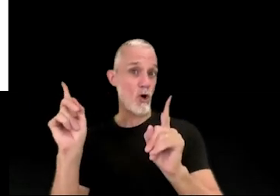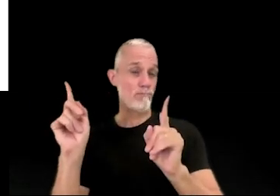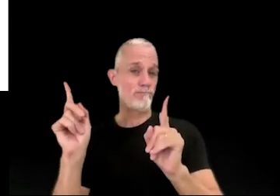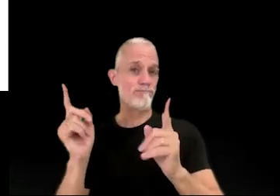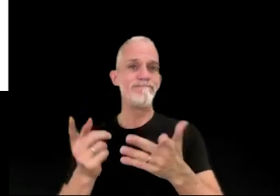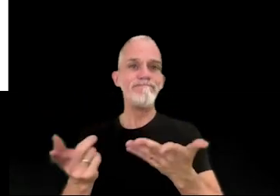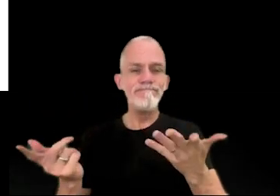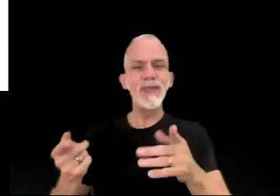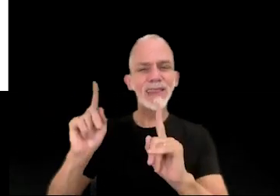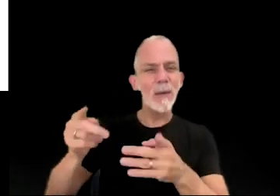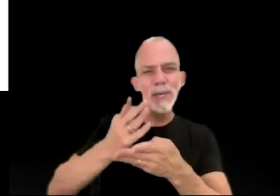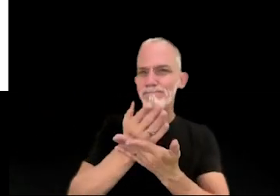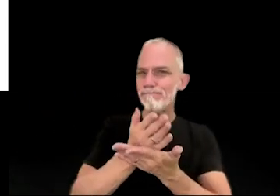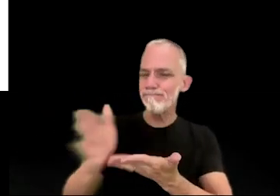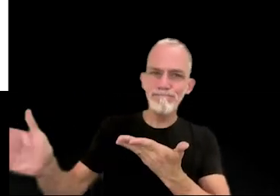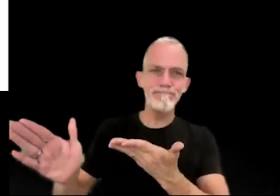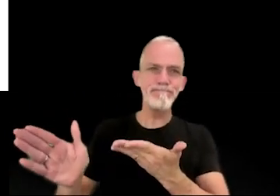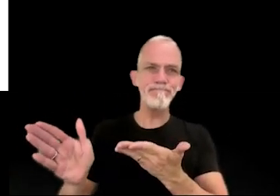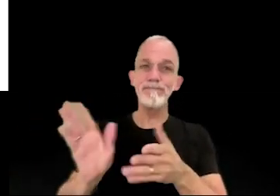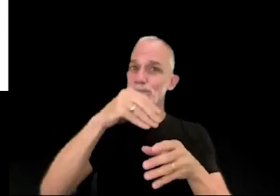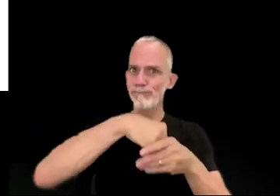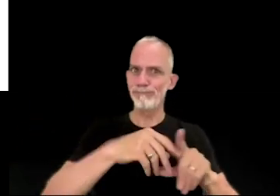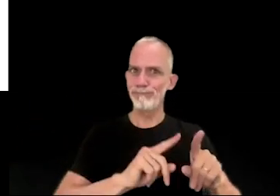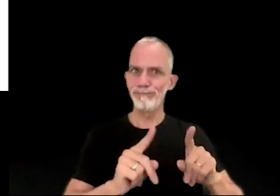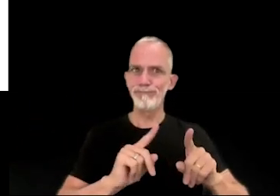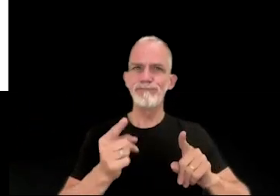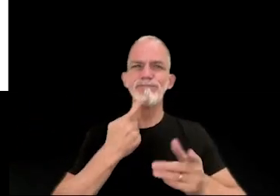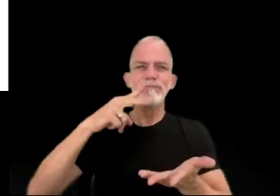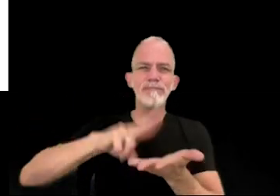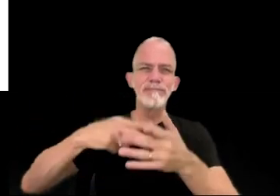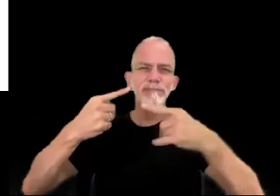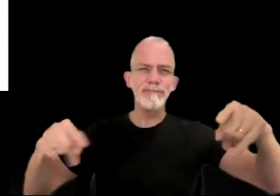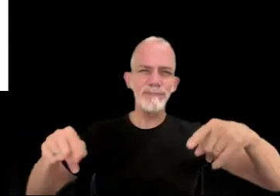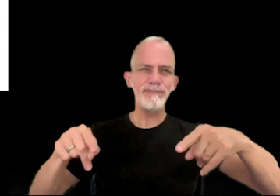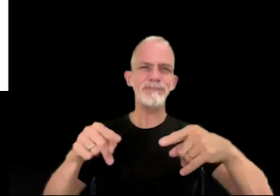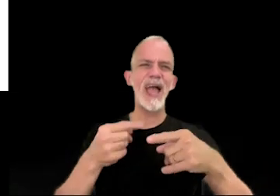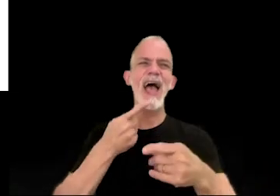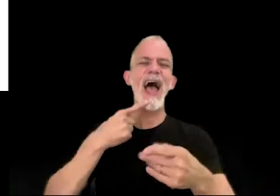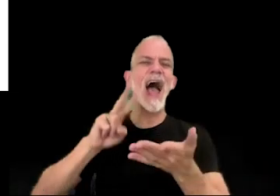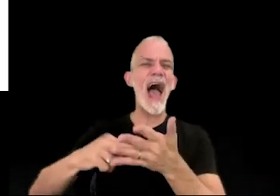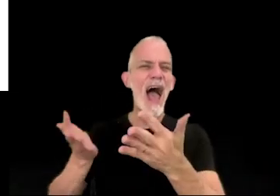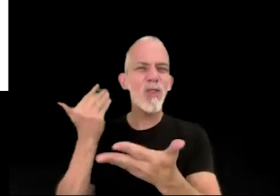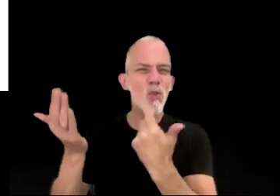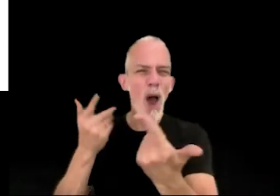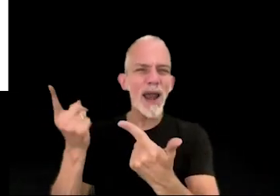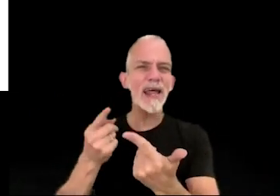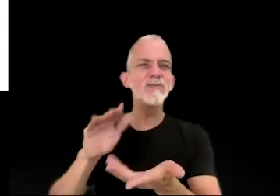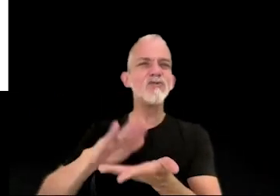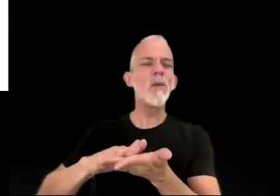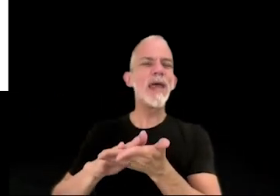Quedan excluidas también algunos tributos a multas aduaneras vinculados con el régimen de equipaje.